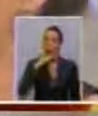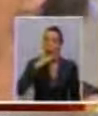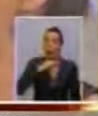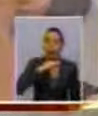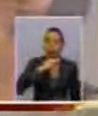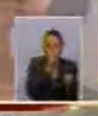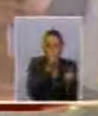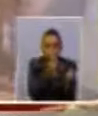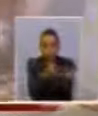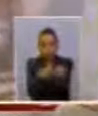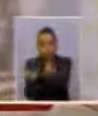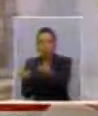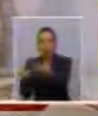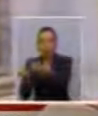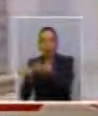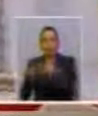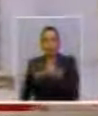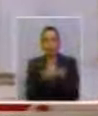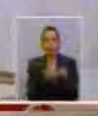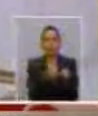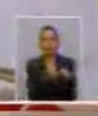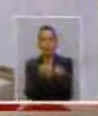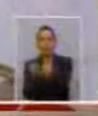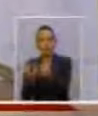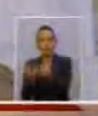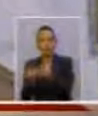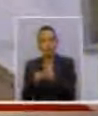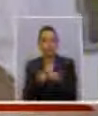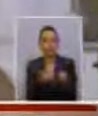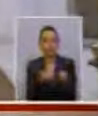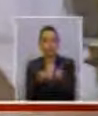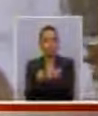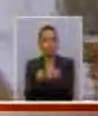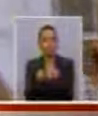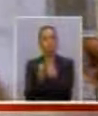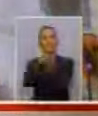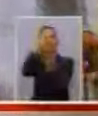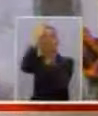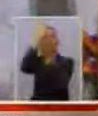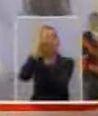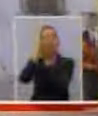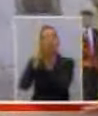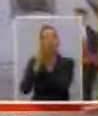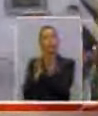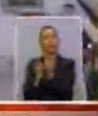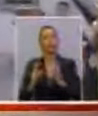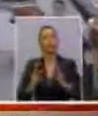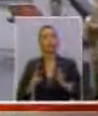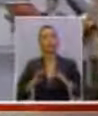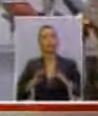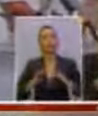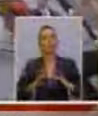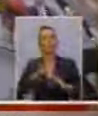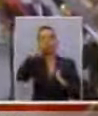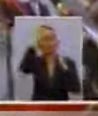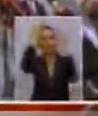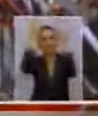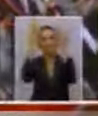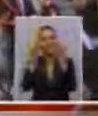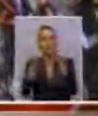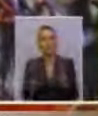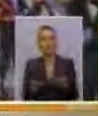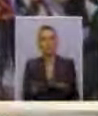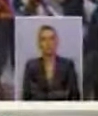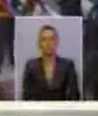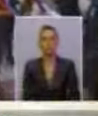parece que la idea de una nueva constitución es extraordinariamente adecuada, pero me parece que lo primero y lo más urgente es resolver